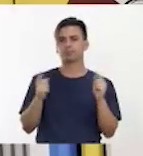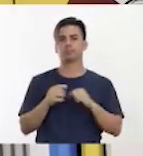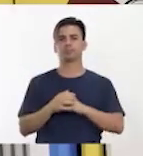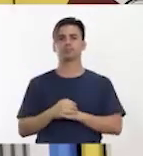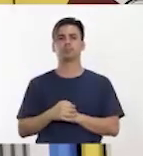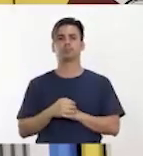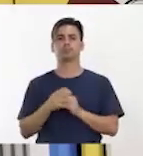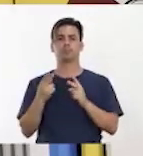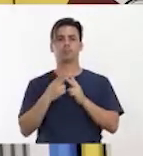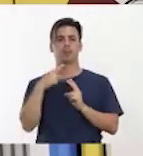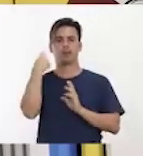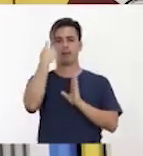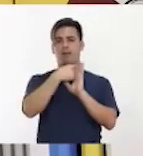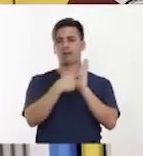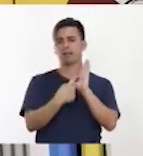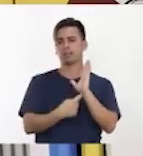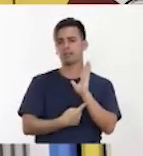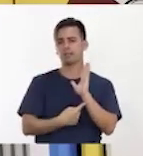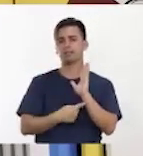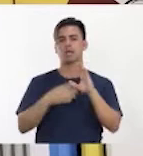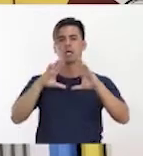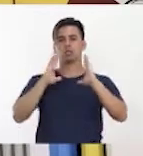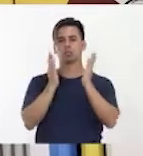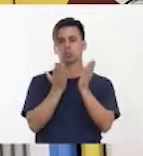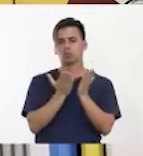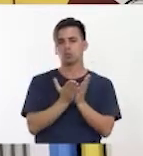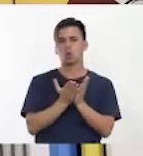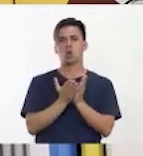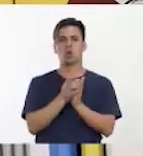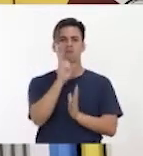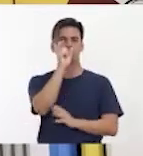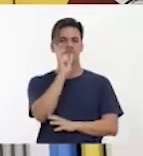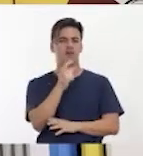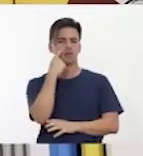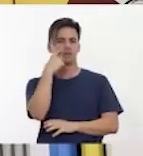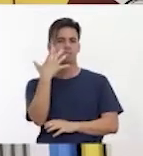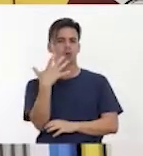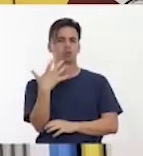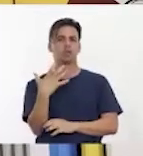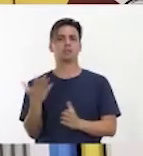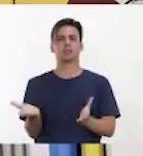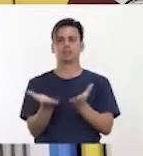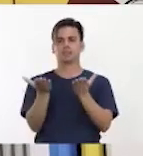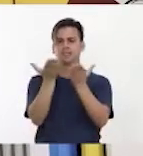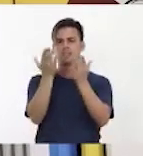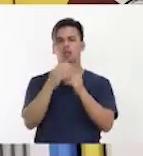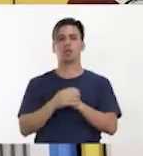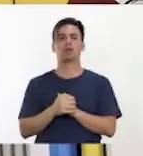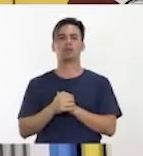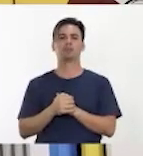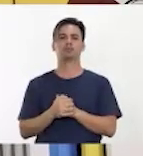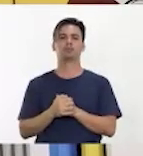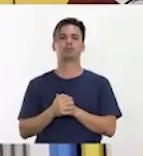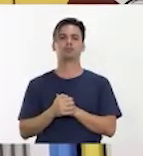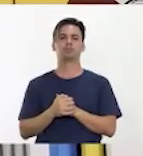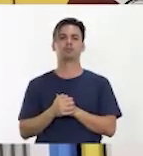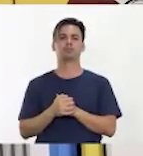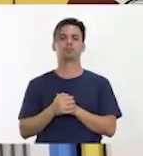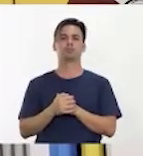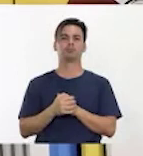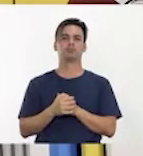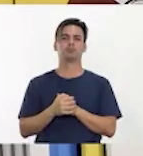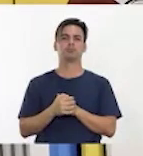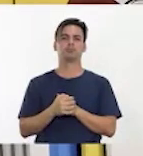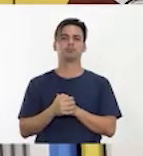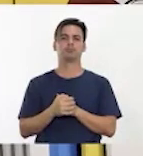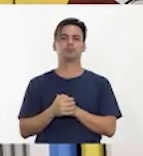ejemplificar para ser capaces de caracterizar todo el contexto en que se van a desarrollar estas tendencias